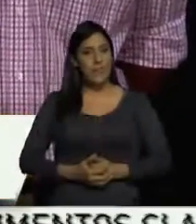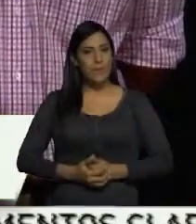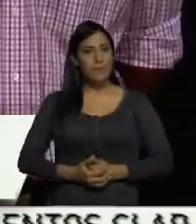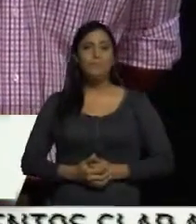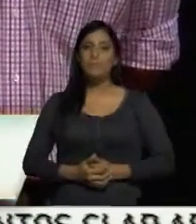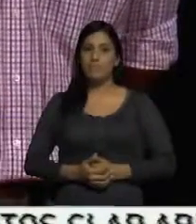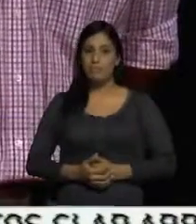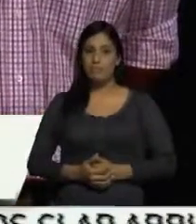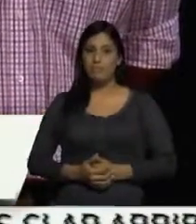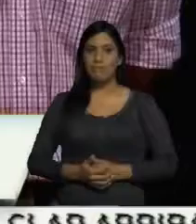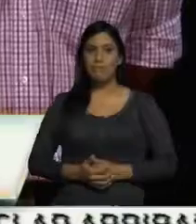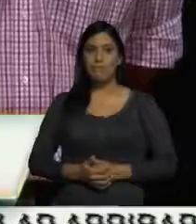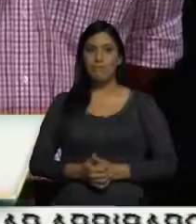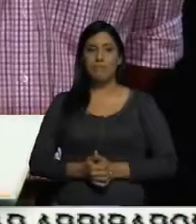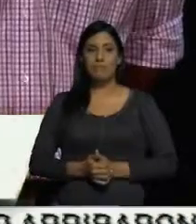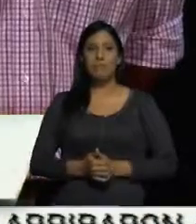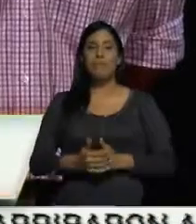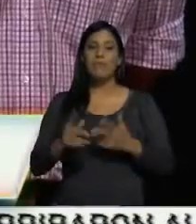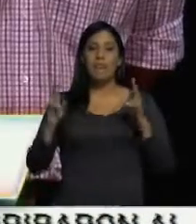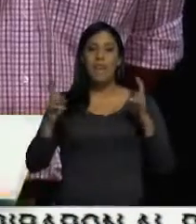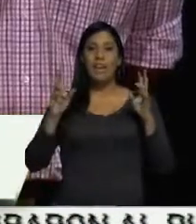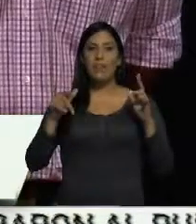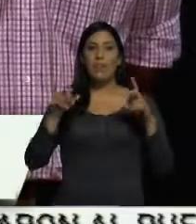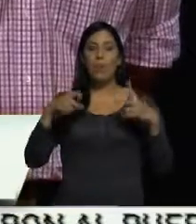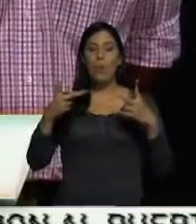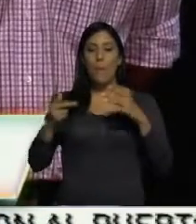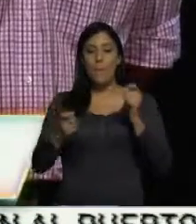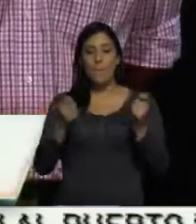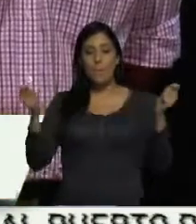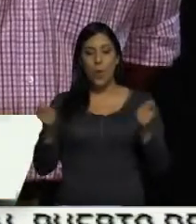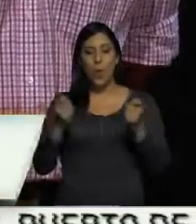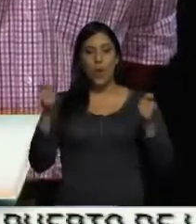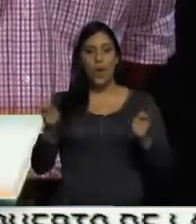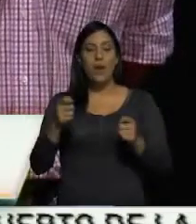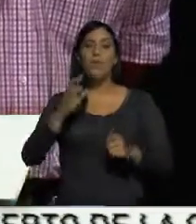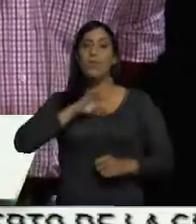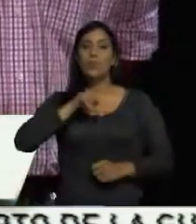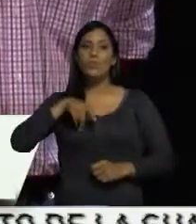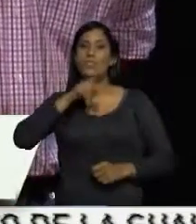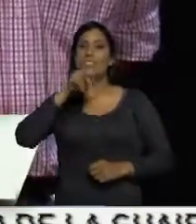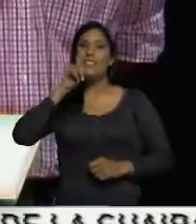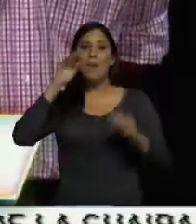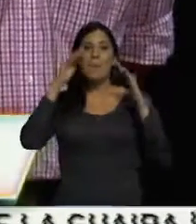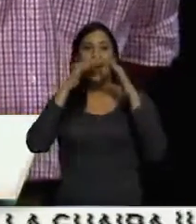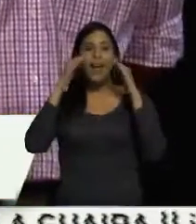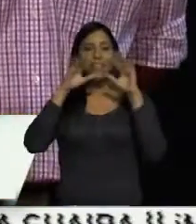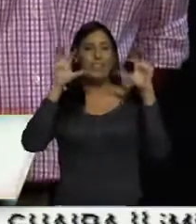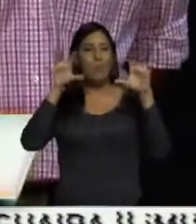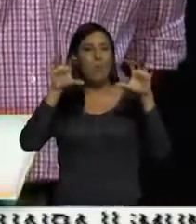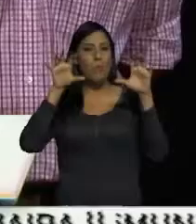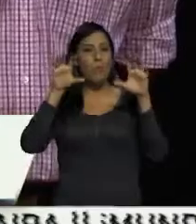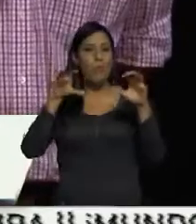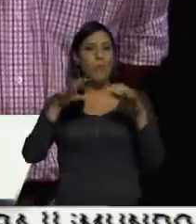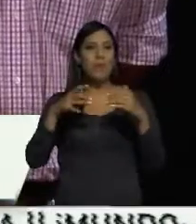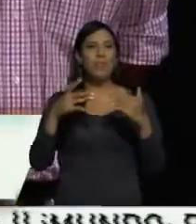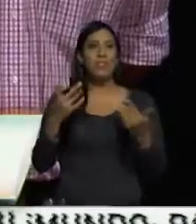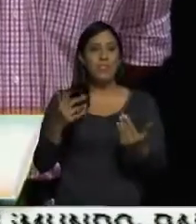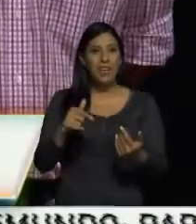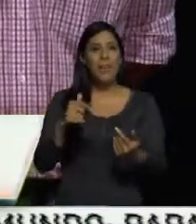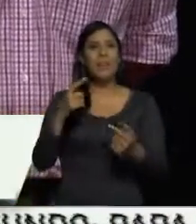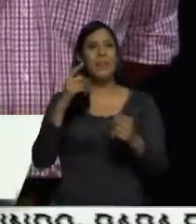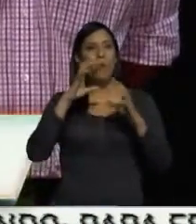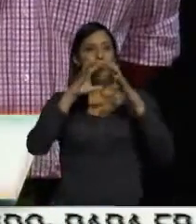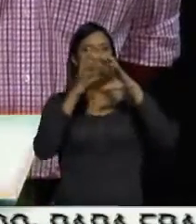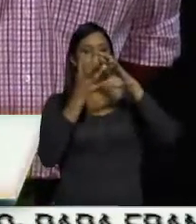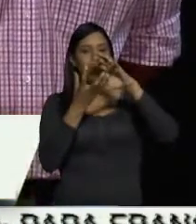a tener también un programa que le hemos denominado la casa de las bromas también en